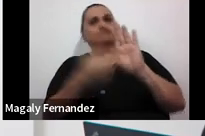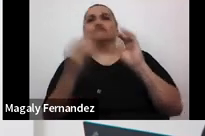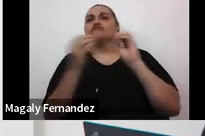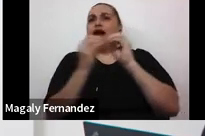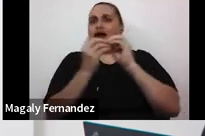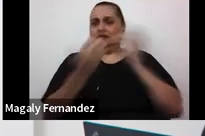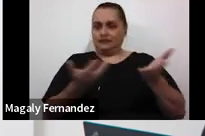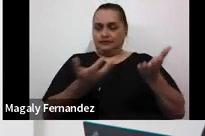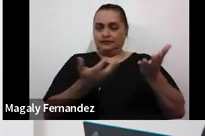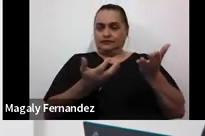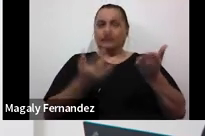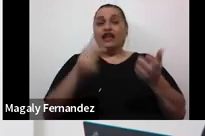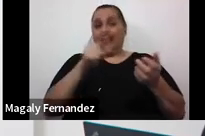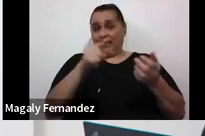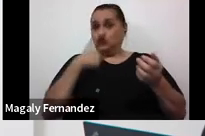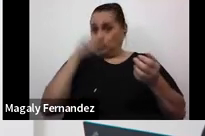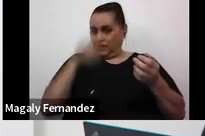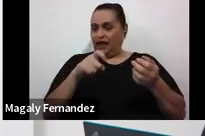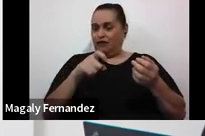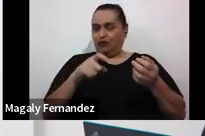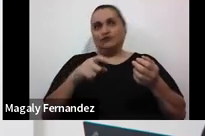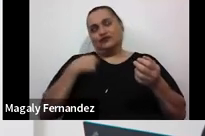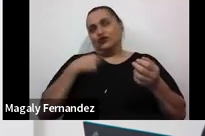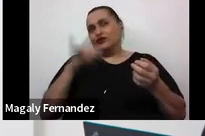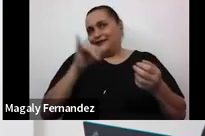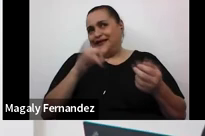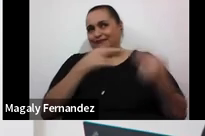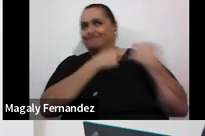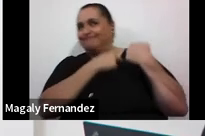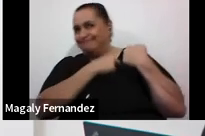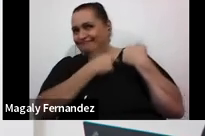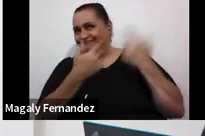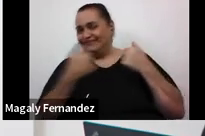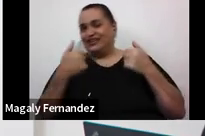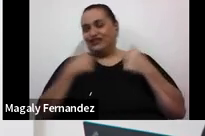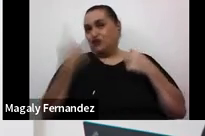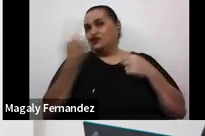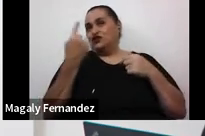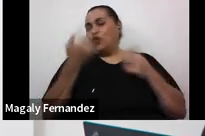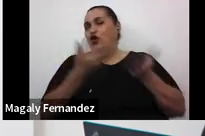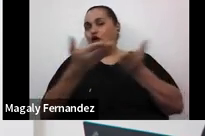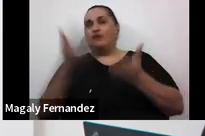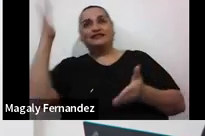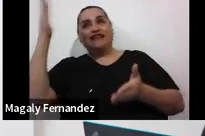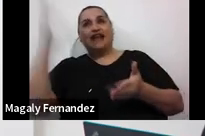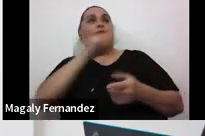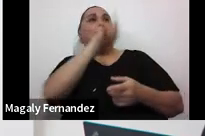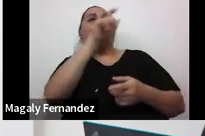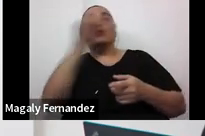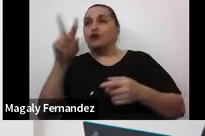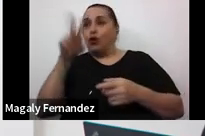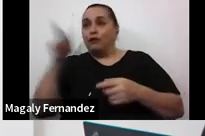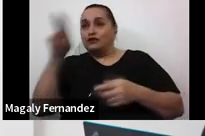ahí yo tengo que dar un mea culpa porque nada más di a conocer esta charla no le pregunté a las compañeras de la universidad